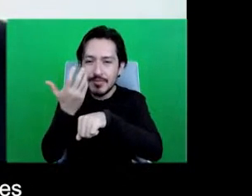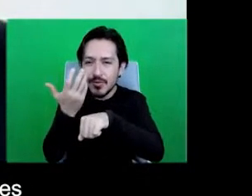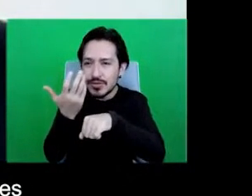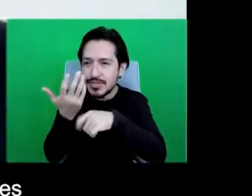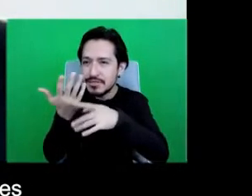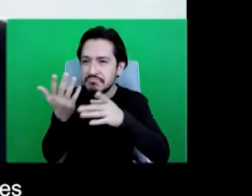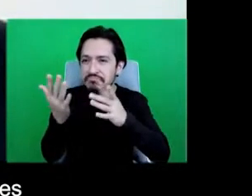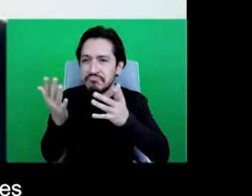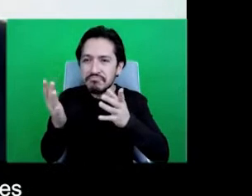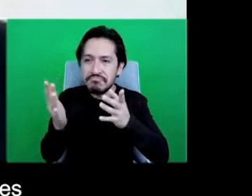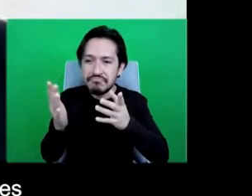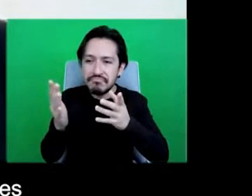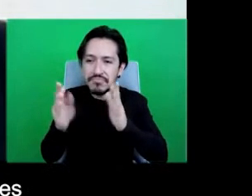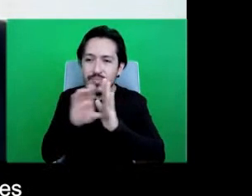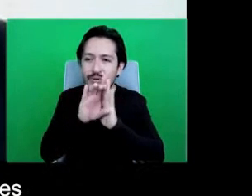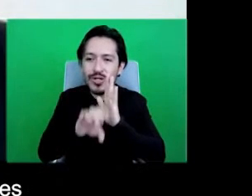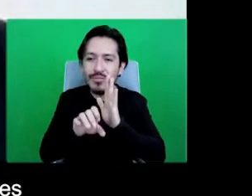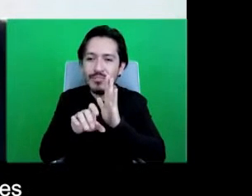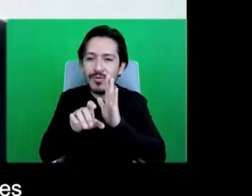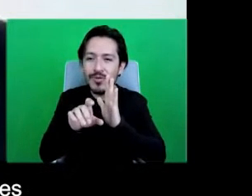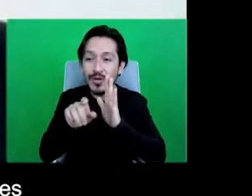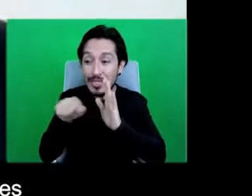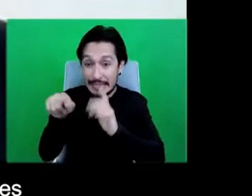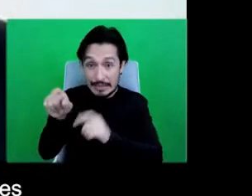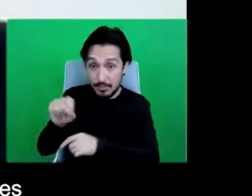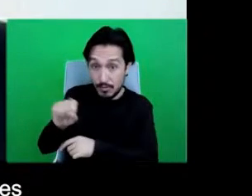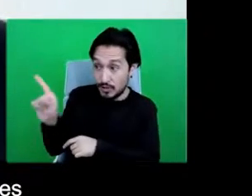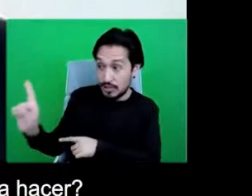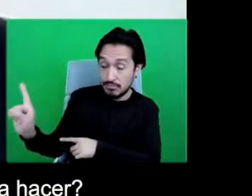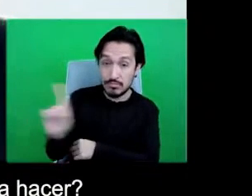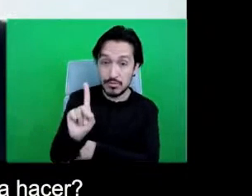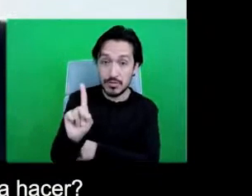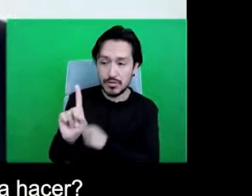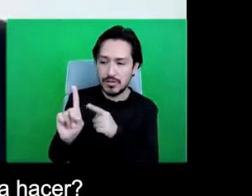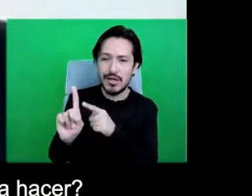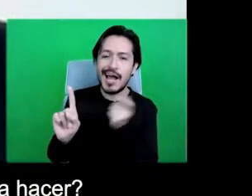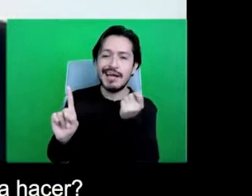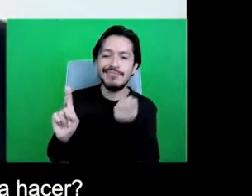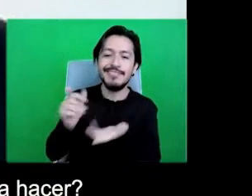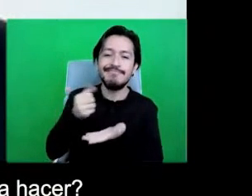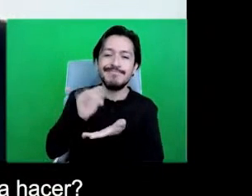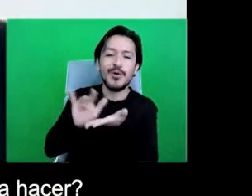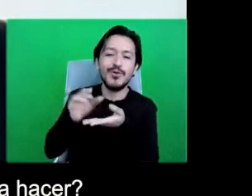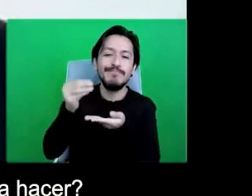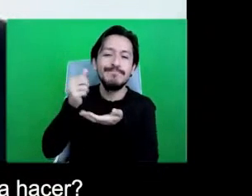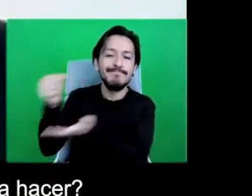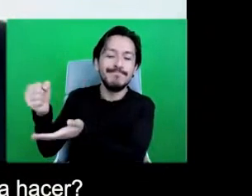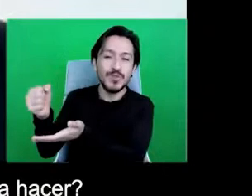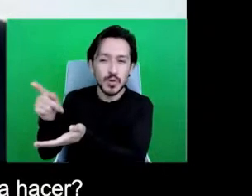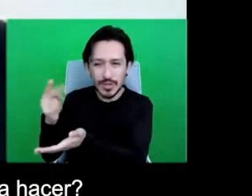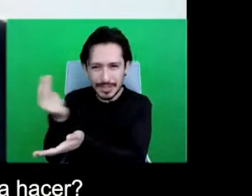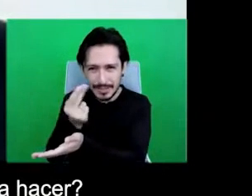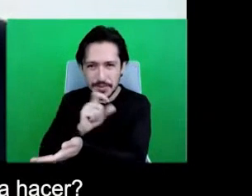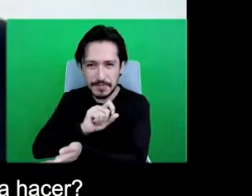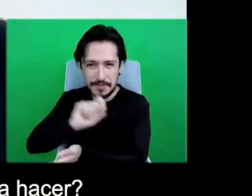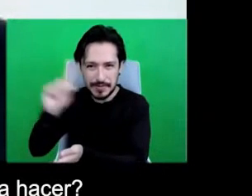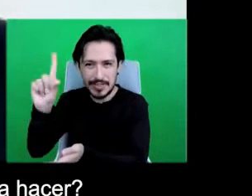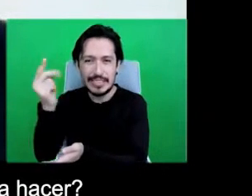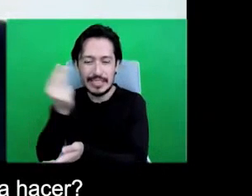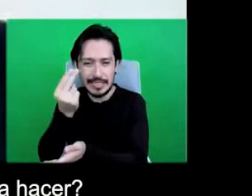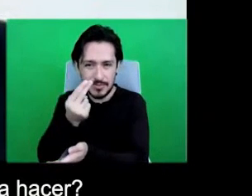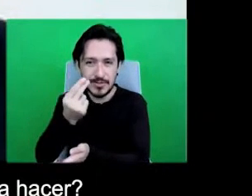que la persona llegó y se le apoyó. Entonces yo creo que falta mucho también ahí en la planeación como municipios de estar